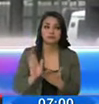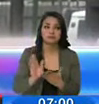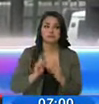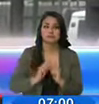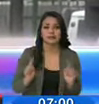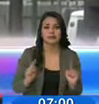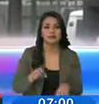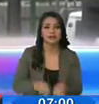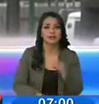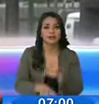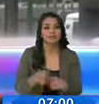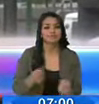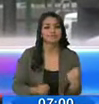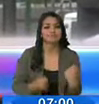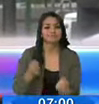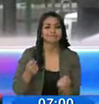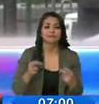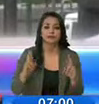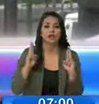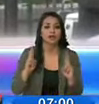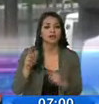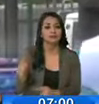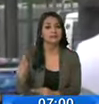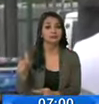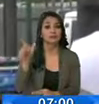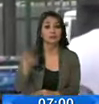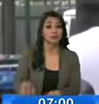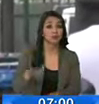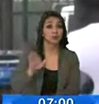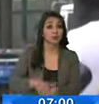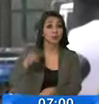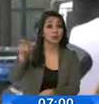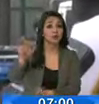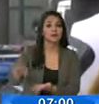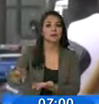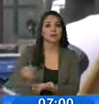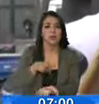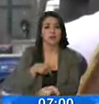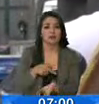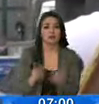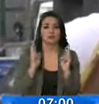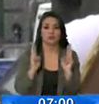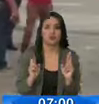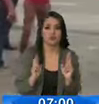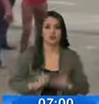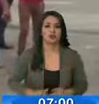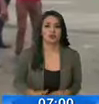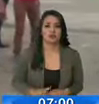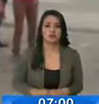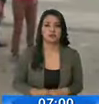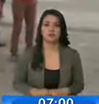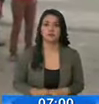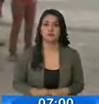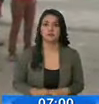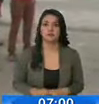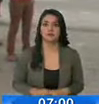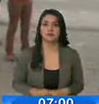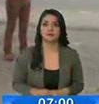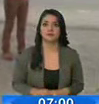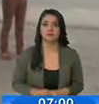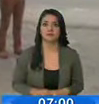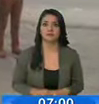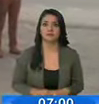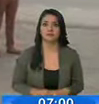los daños son materiales realmente. Esperemos que reconozca esta persona que es responsable de este accidente. Desde Santo Domingo de Los Áchilas,